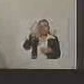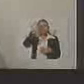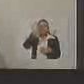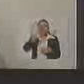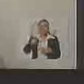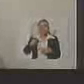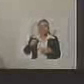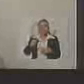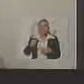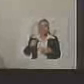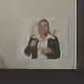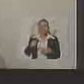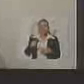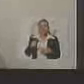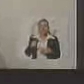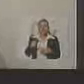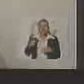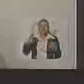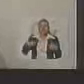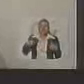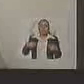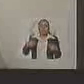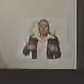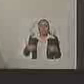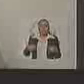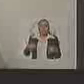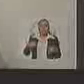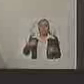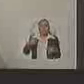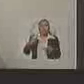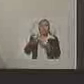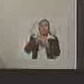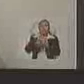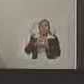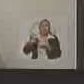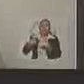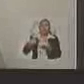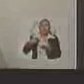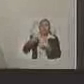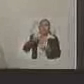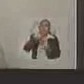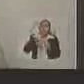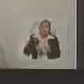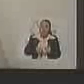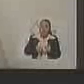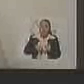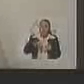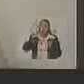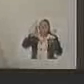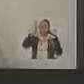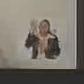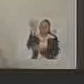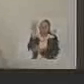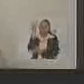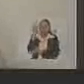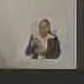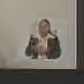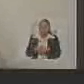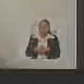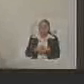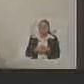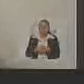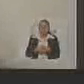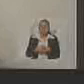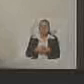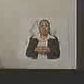para los grupos activistas, como los animalistas, los ecologistas, son culturas que, además de que están muy